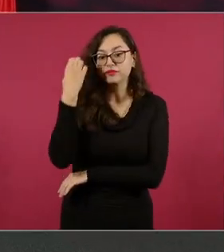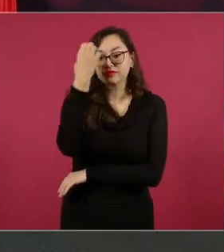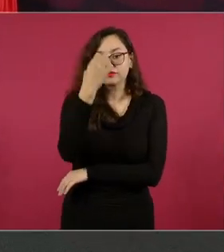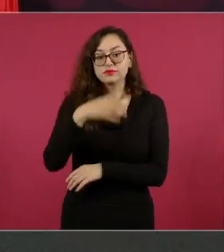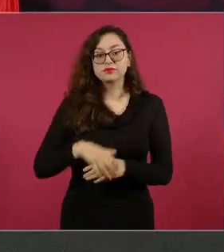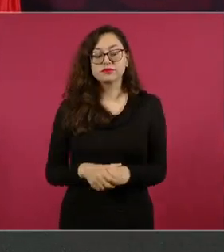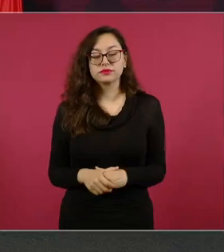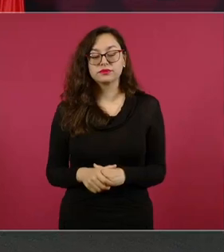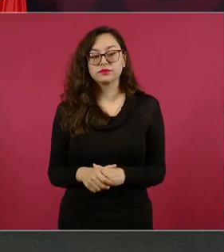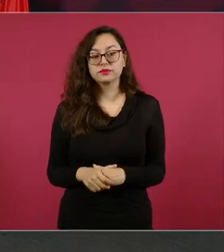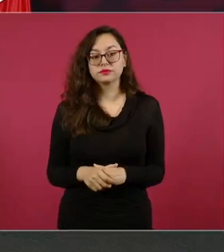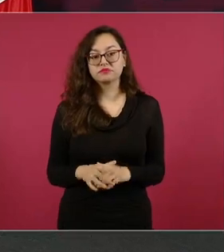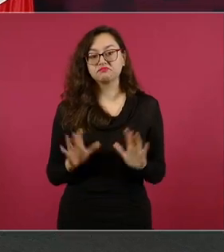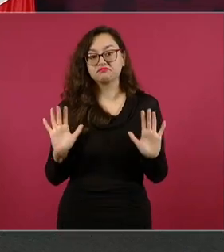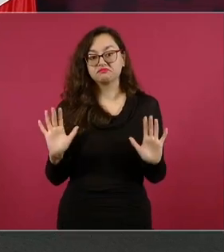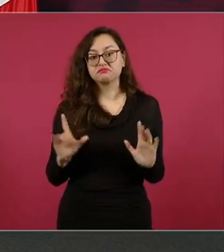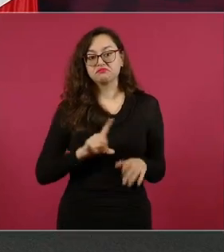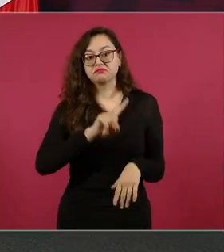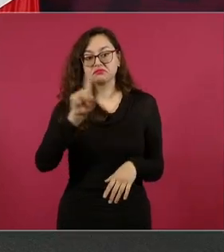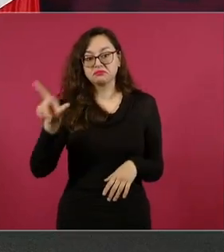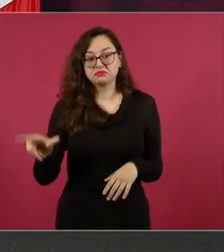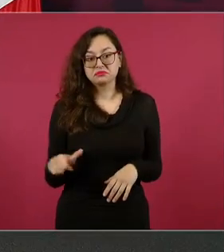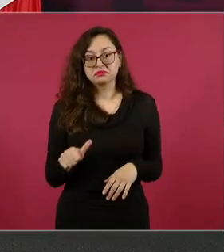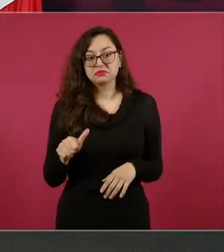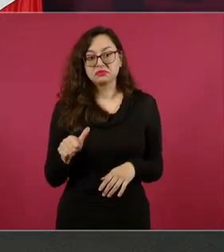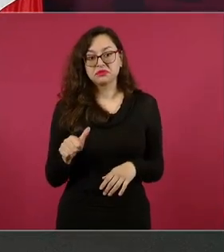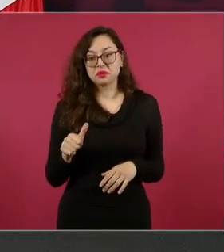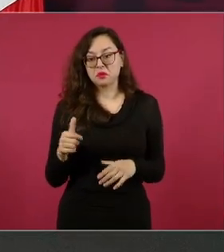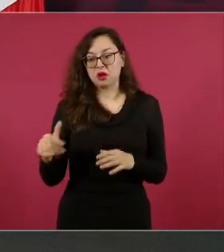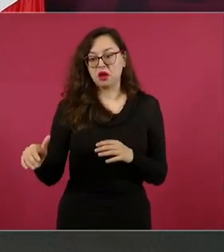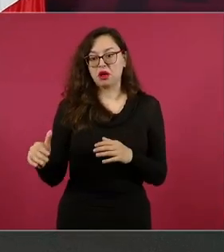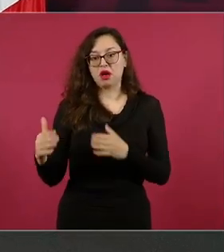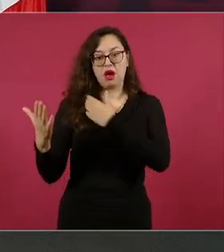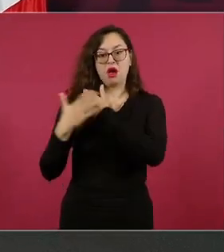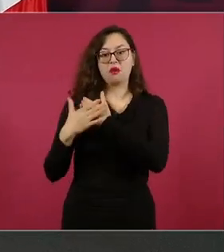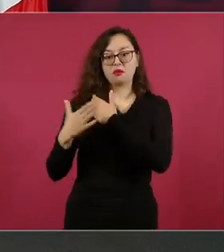llegaba como un telegrama para inscribirnos.